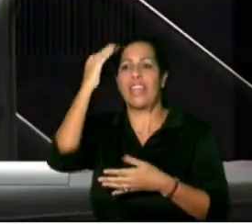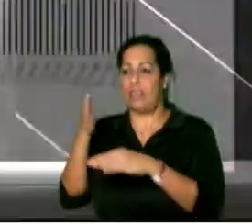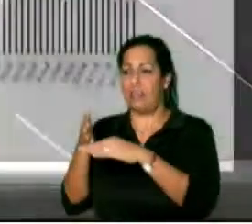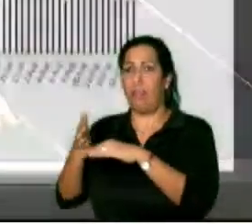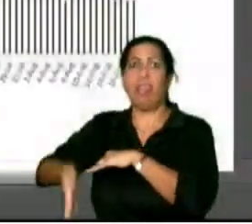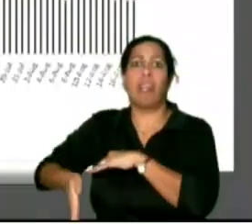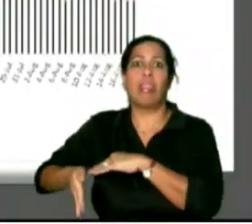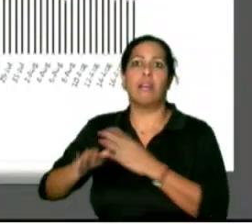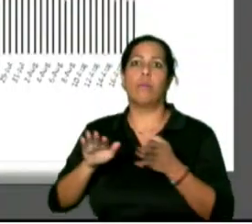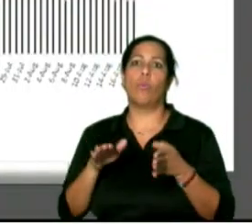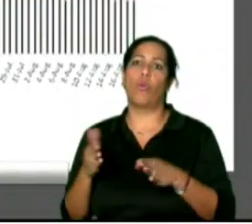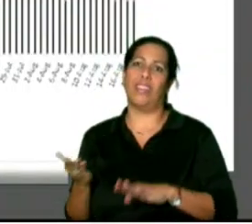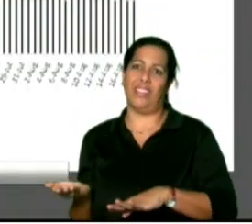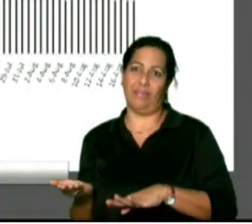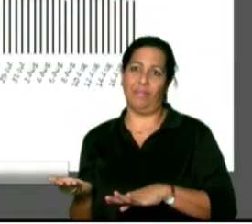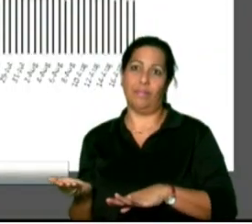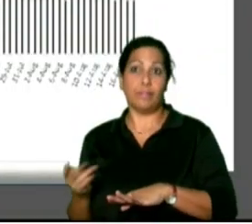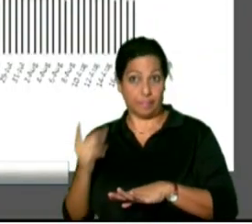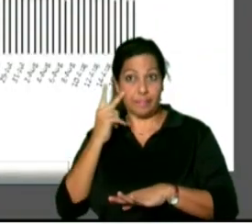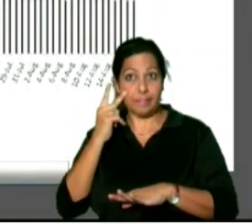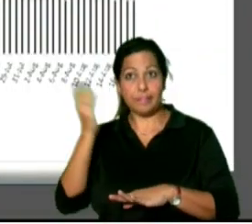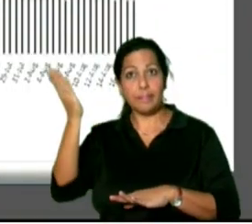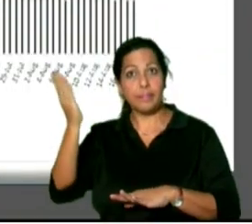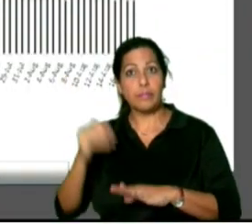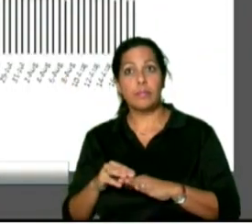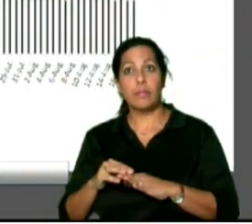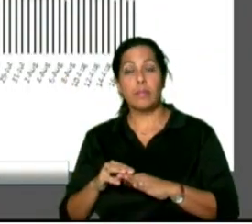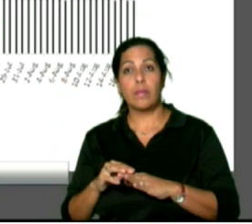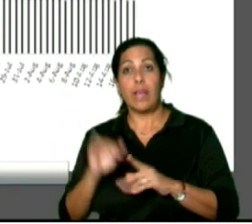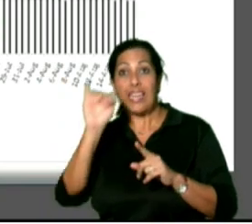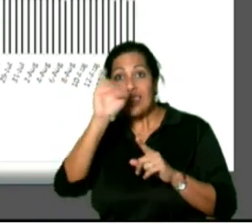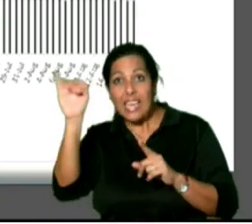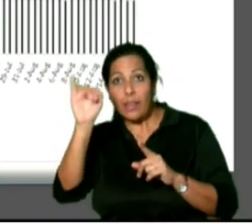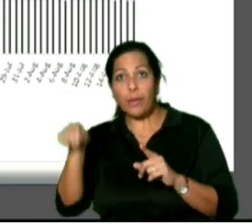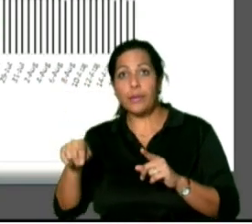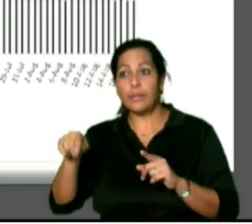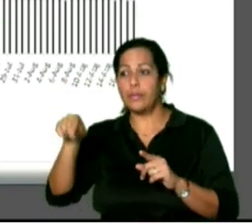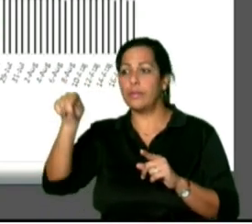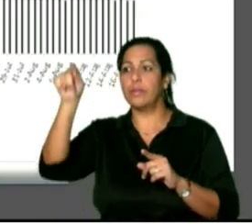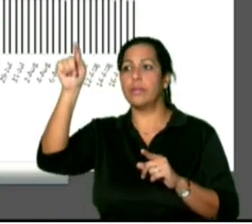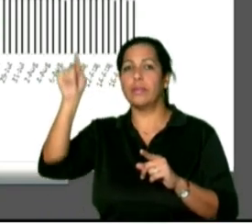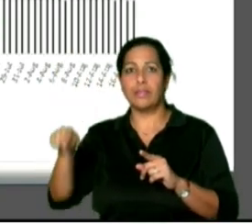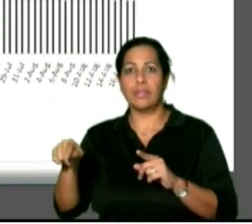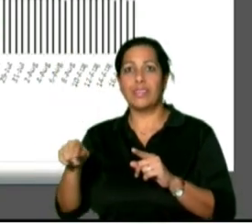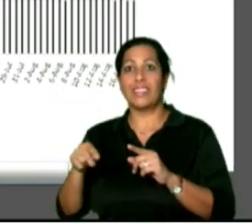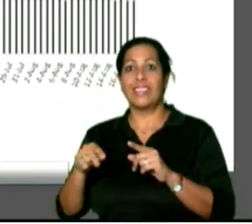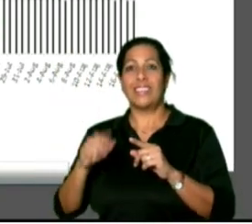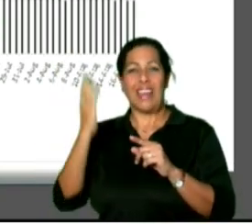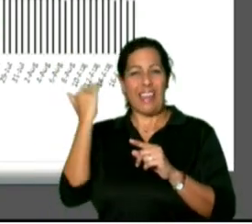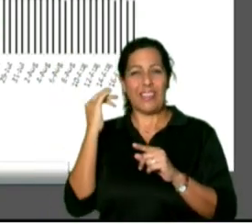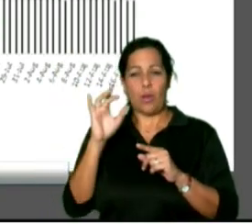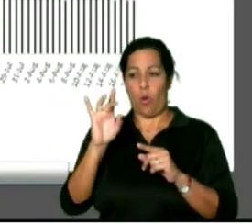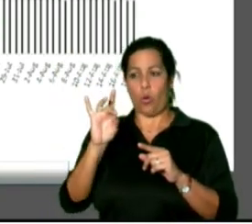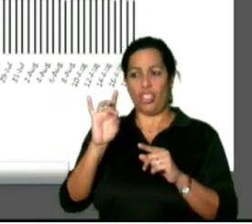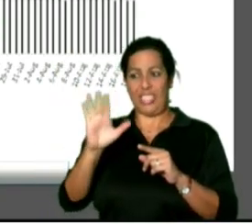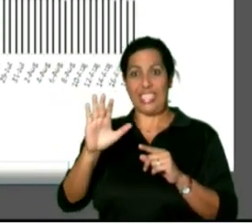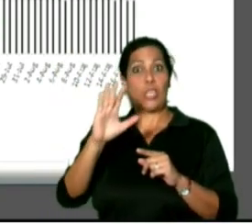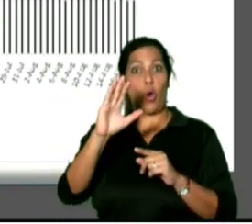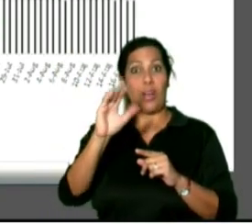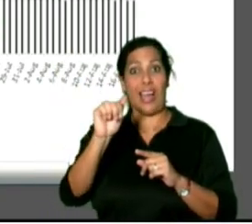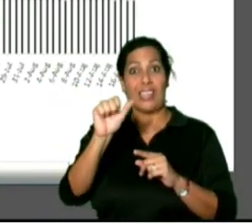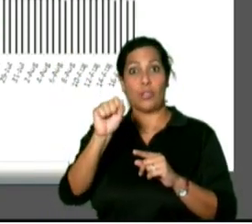muertes. Si se fijan, las muertes que están al lado izquierdo fueron las que siguieron el pico de 85 casos